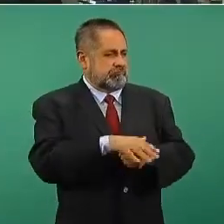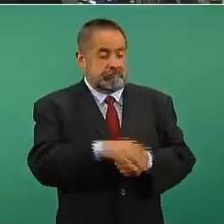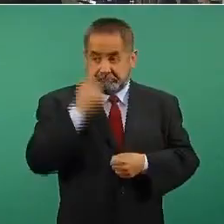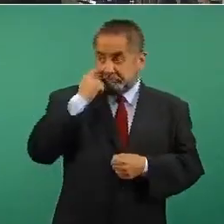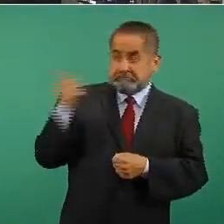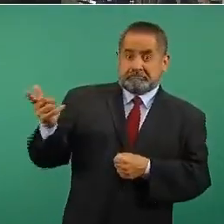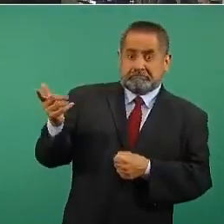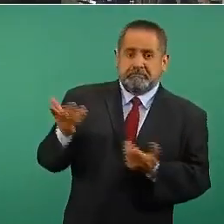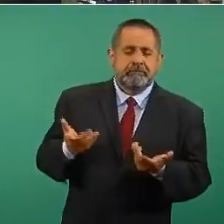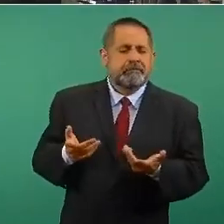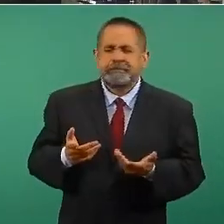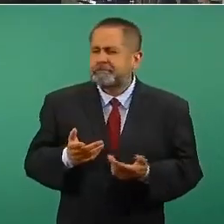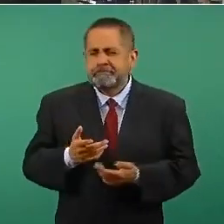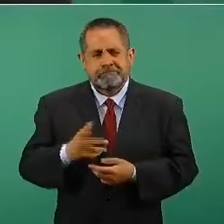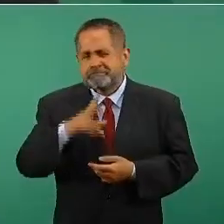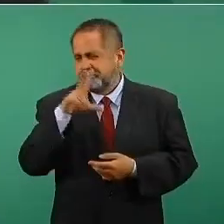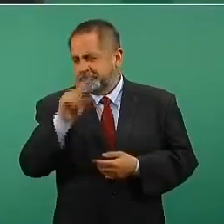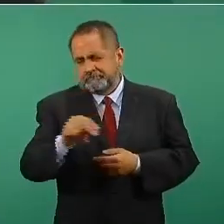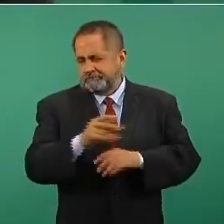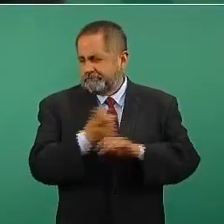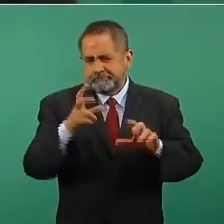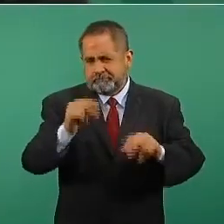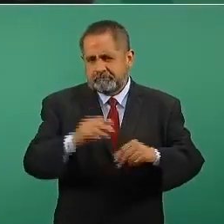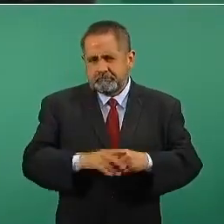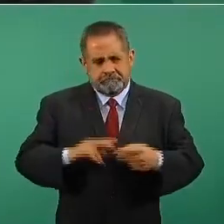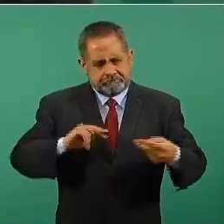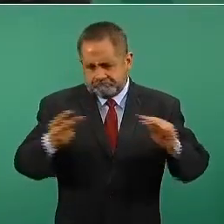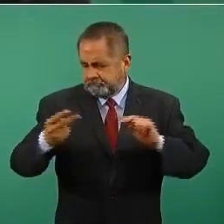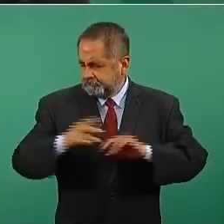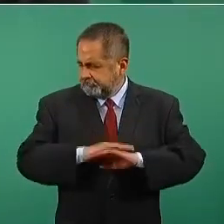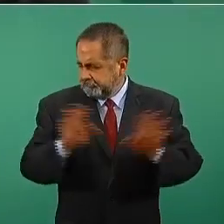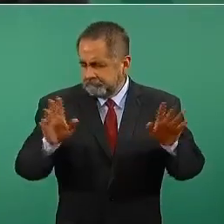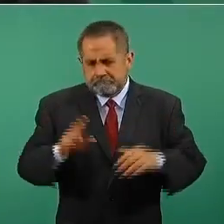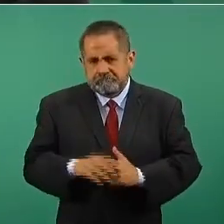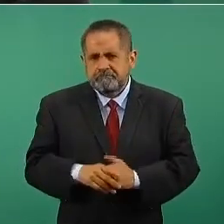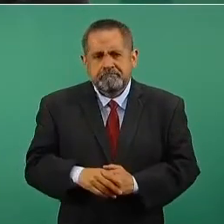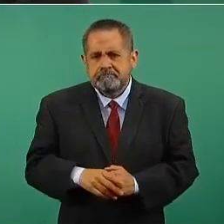No, aquí es al revés.